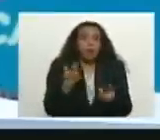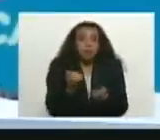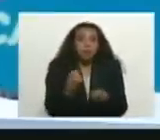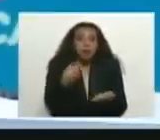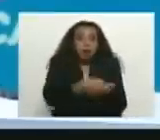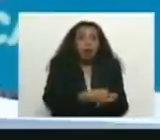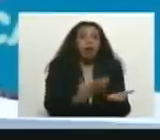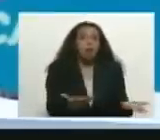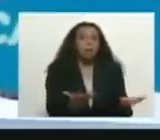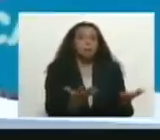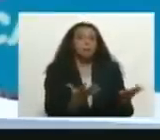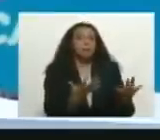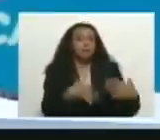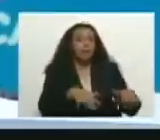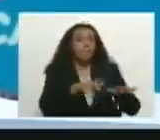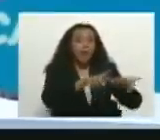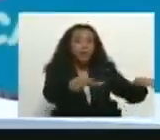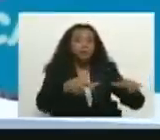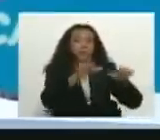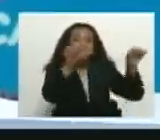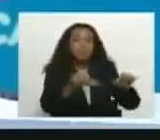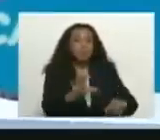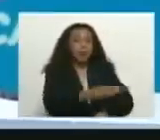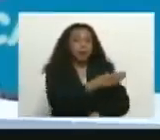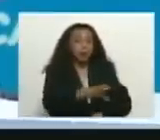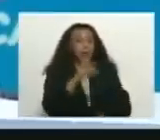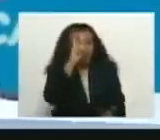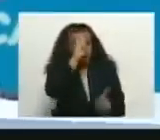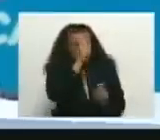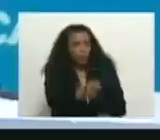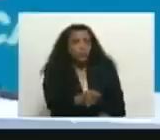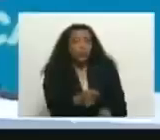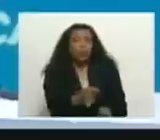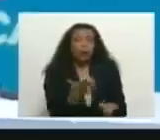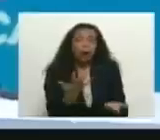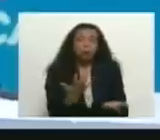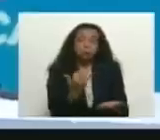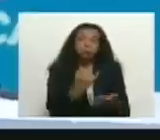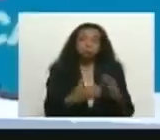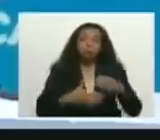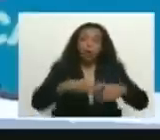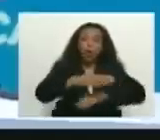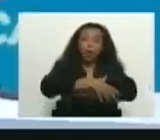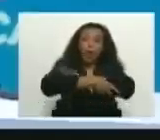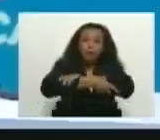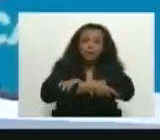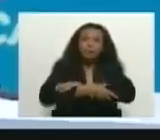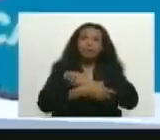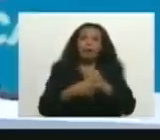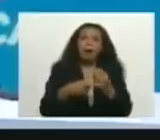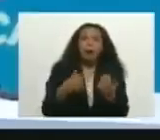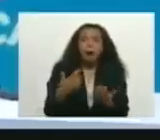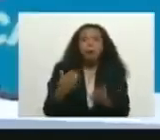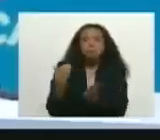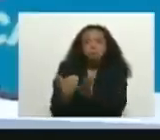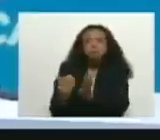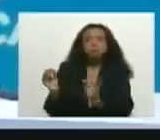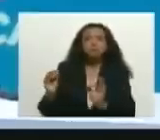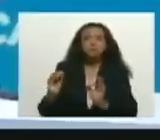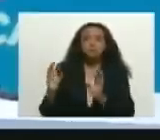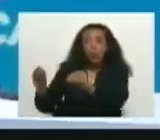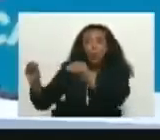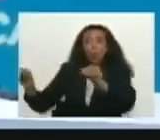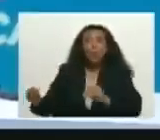recursos, ¿eh? Y bueno, que se la reconozcan en los impuestos, con el sector privado. Convócate